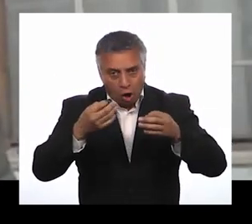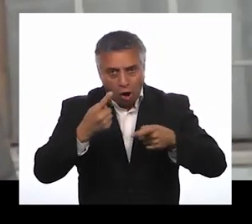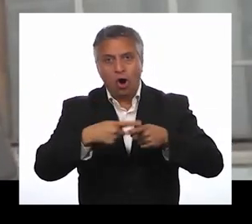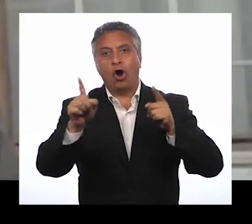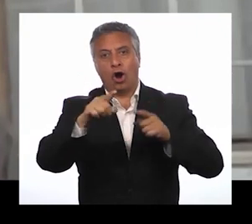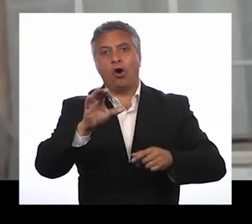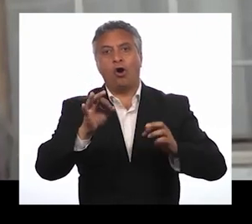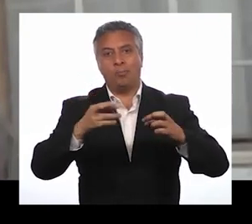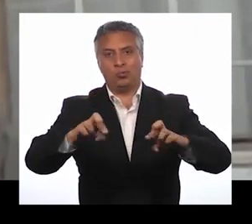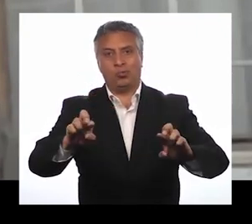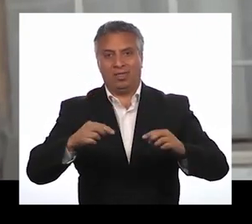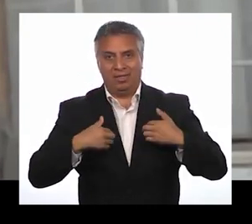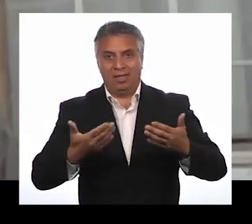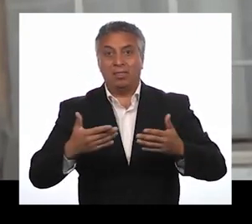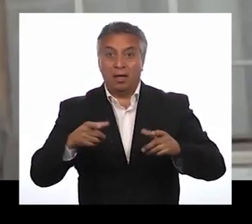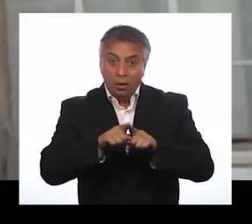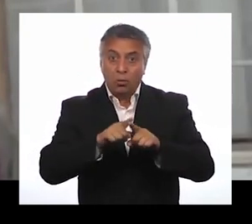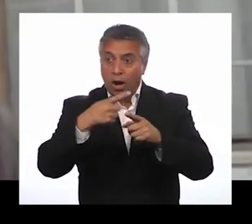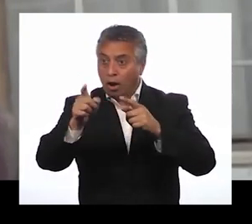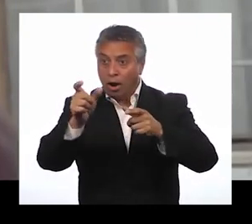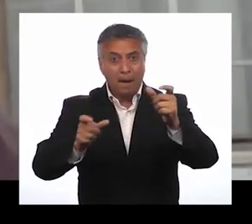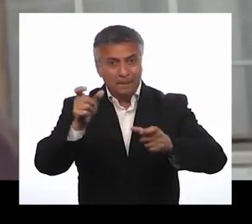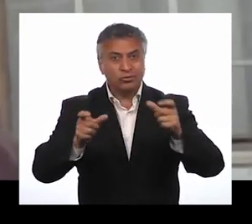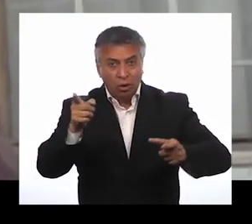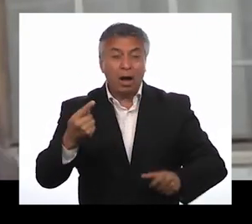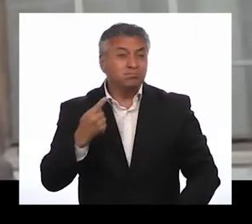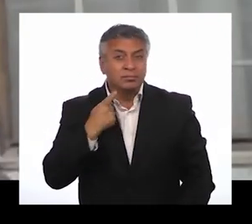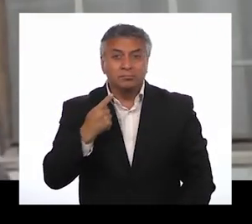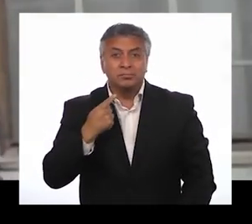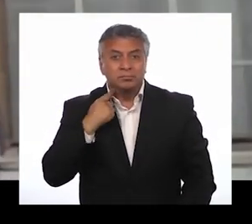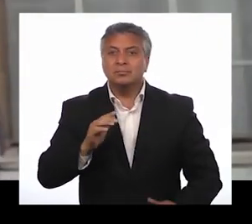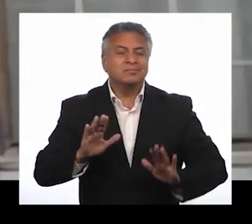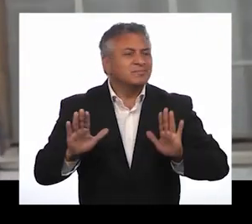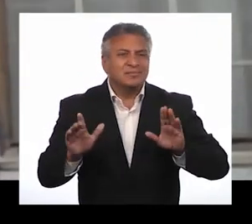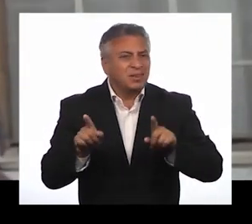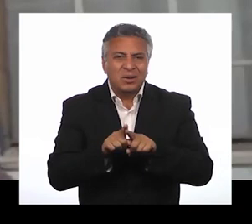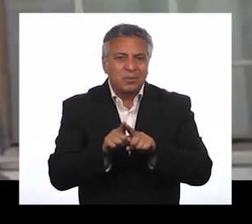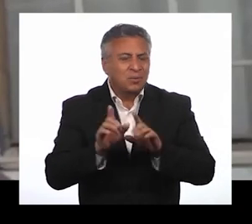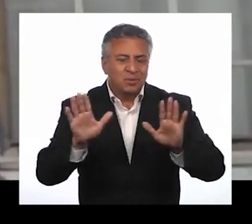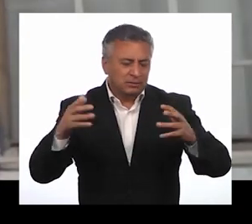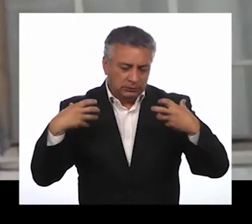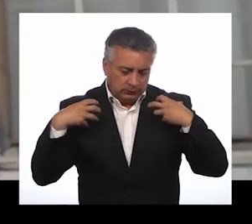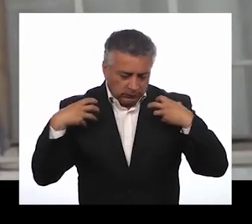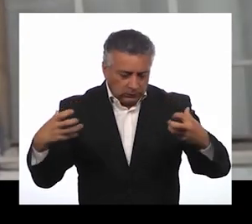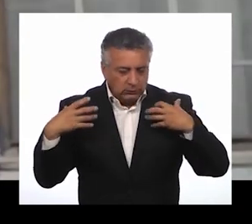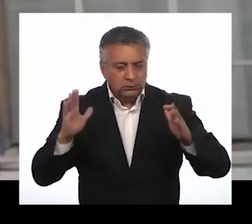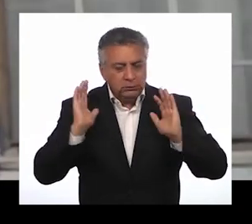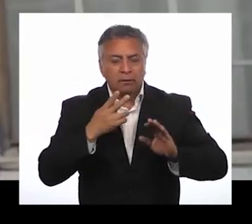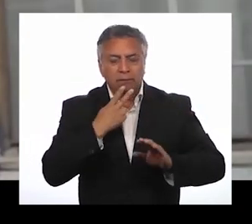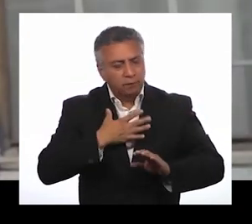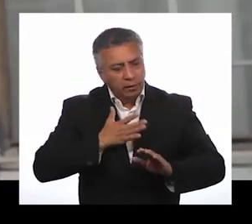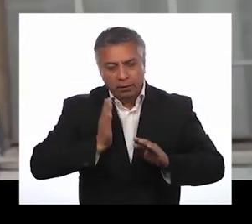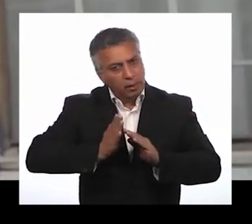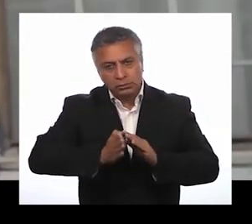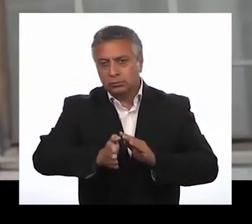Sí, me gustaría que a estas personas que también le pasaron cosas similares lo vean así, como una nueva oportunidad de ver las cosas diferentes,